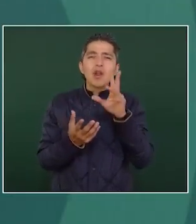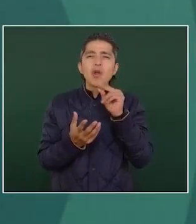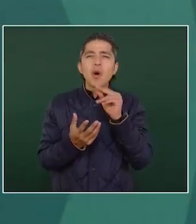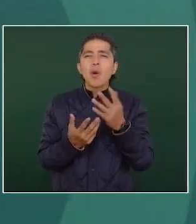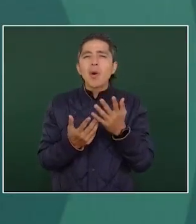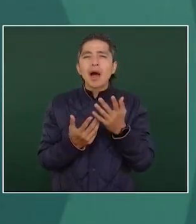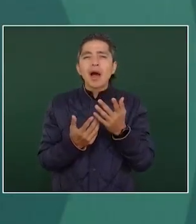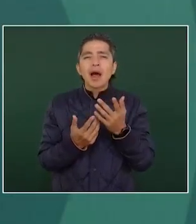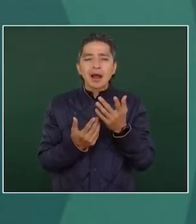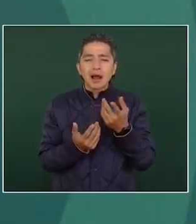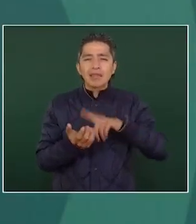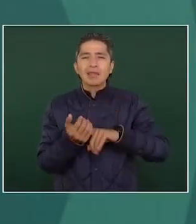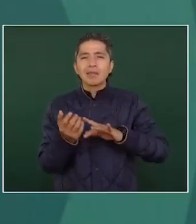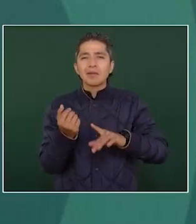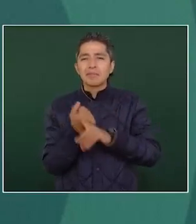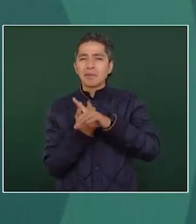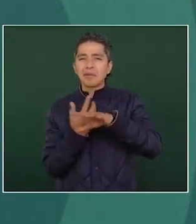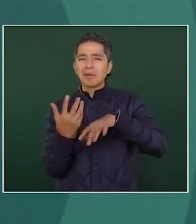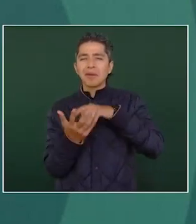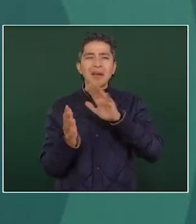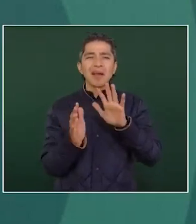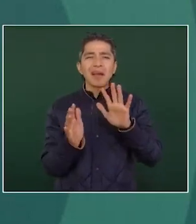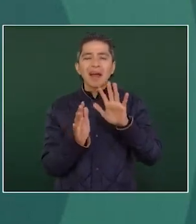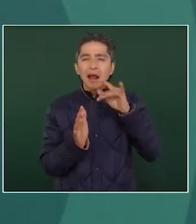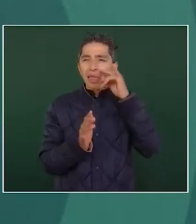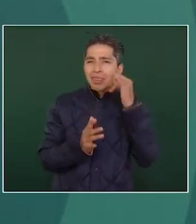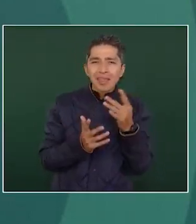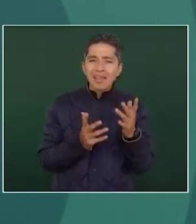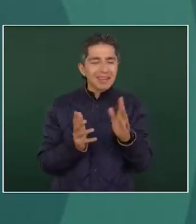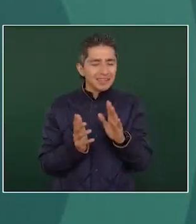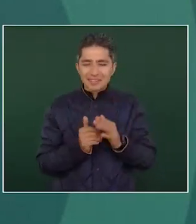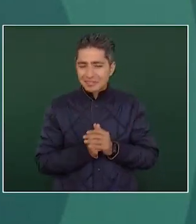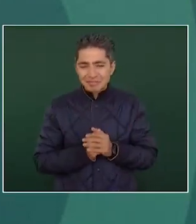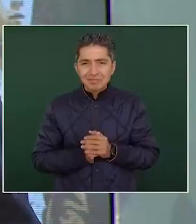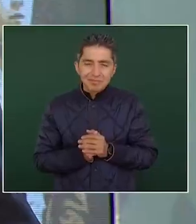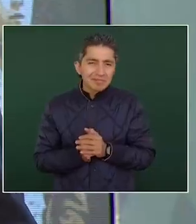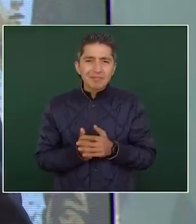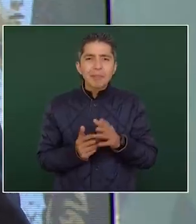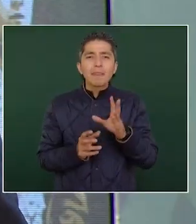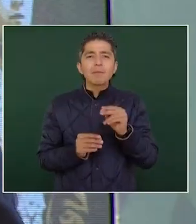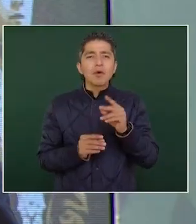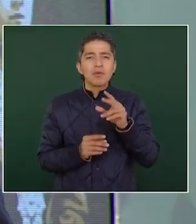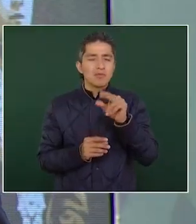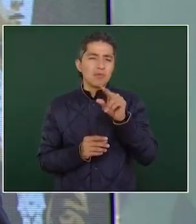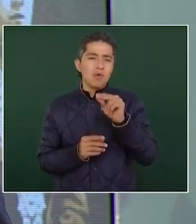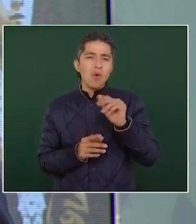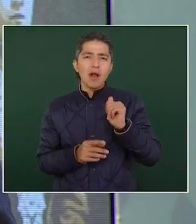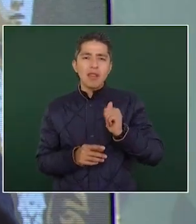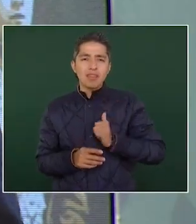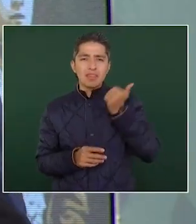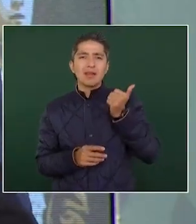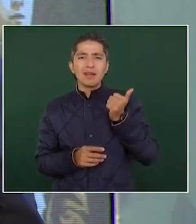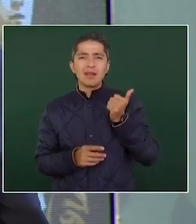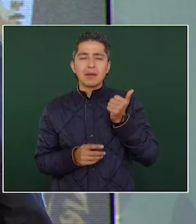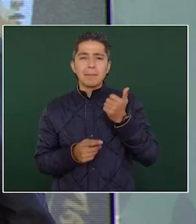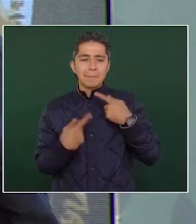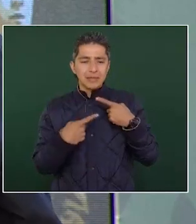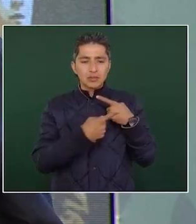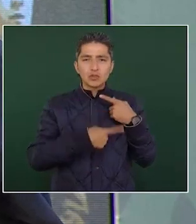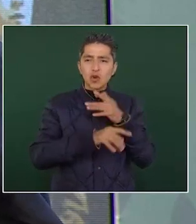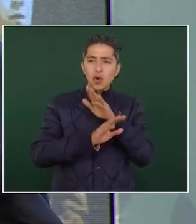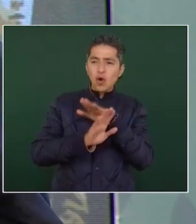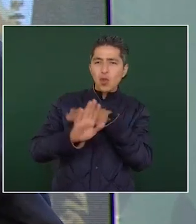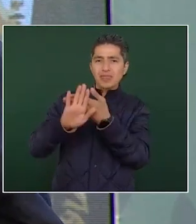especulaciones y que no se aprovechen quienes están en contra de la